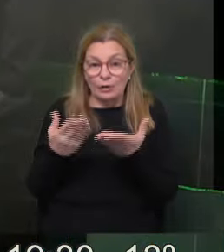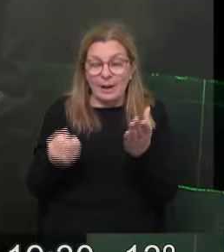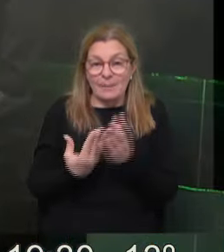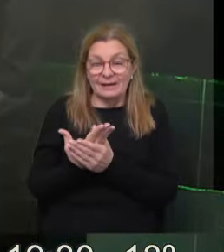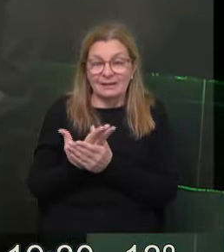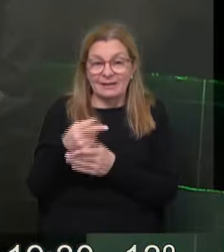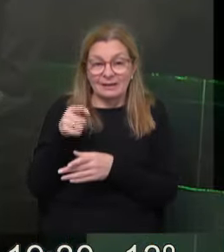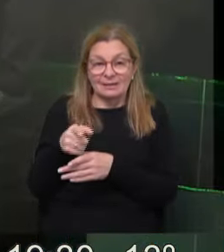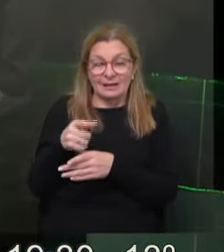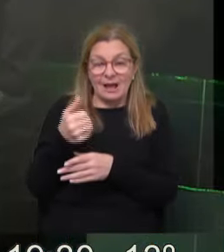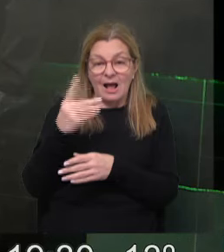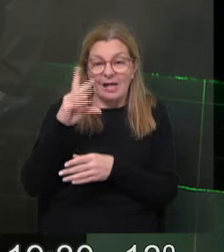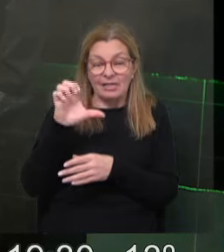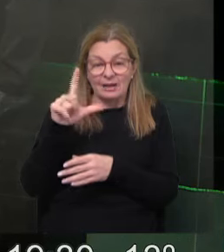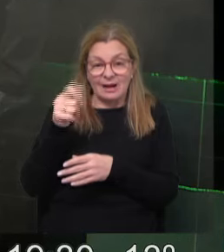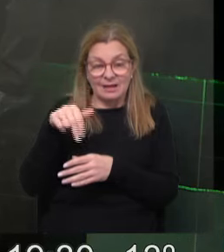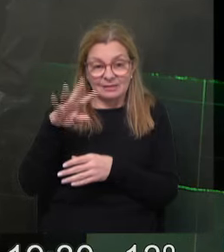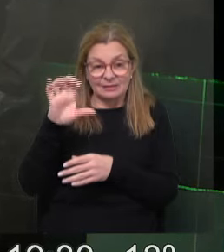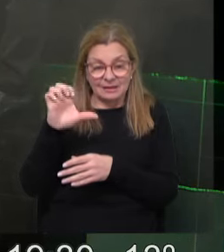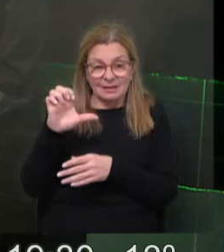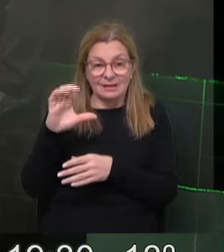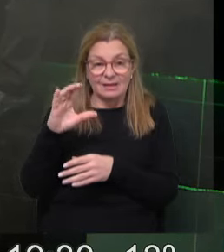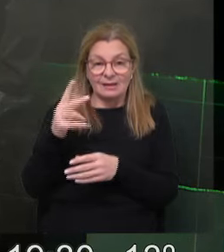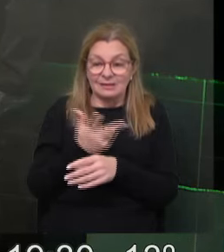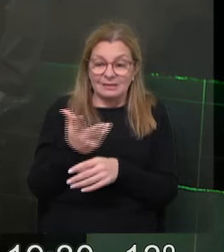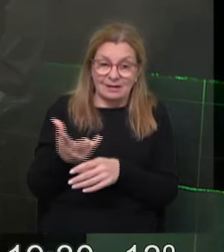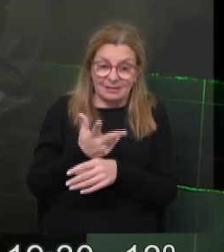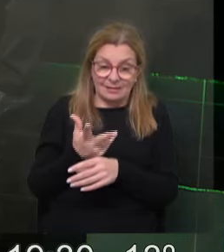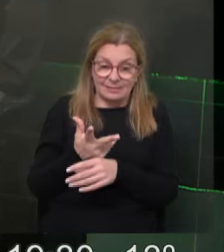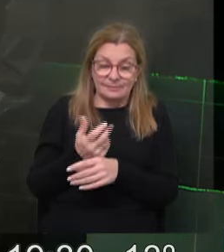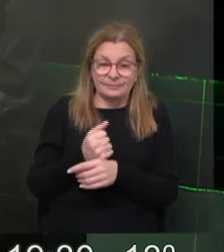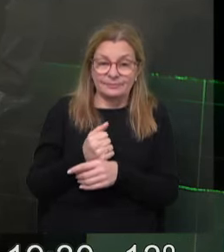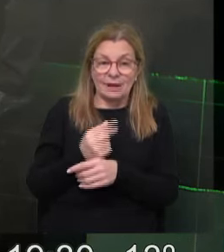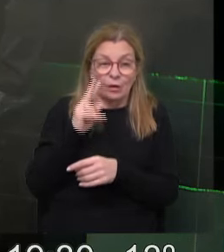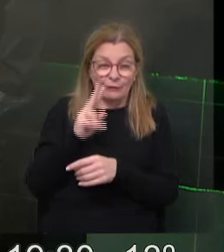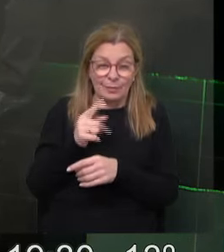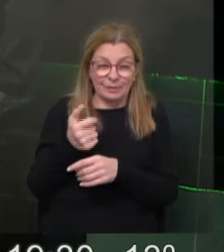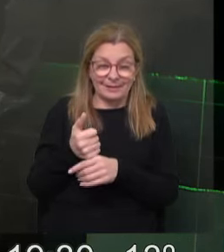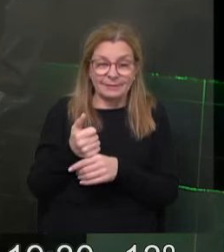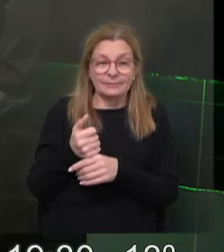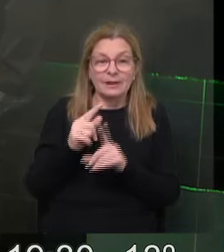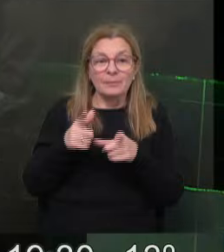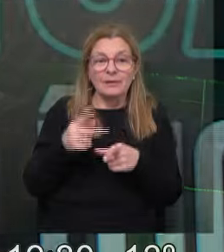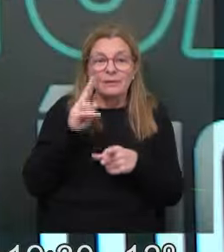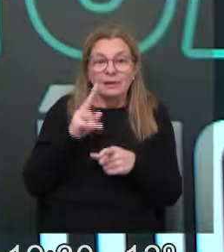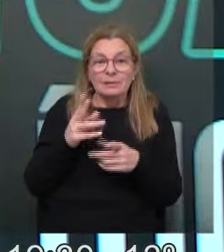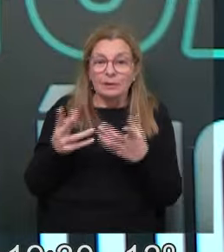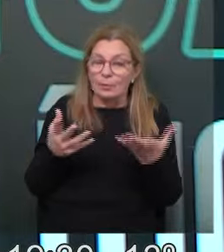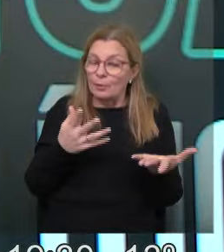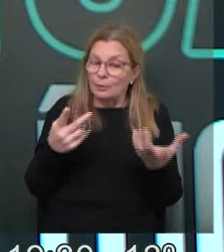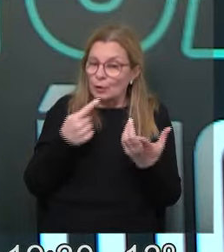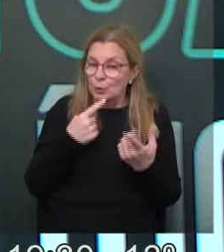espacio adelante donde aparecen cal caballero Camargo y Menéndez donde también dejan entre ver un